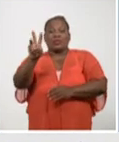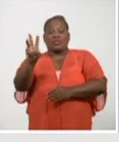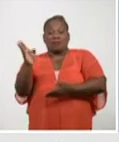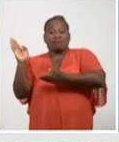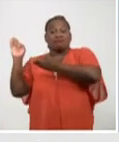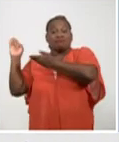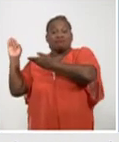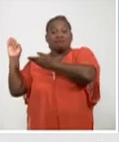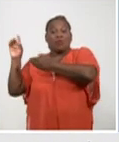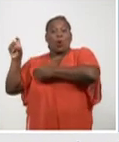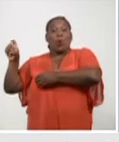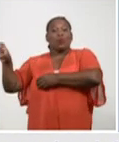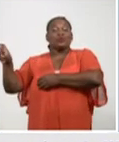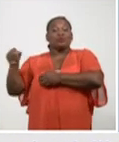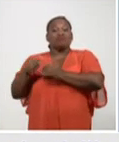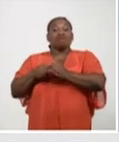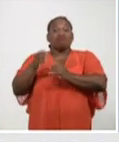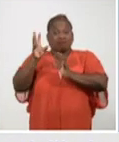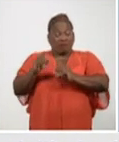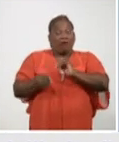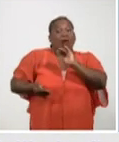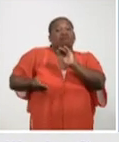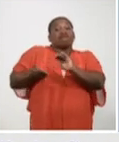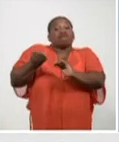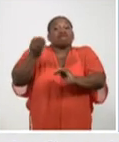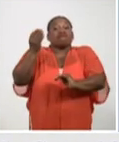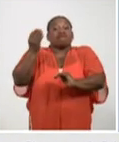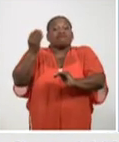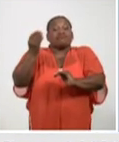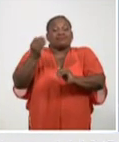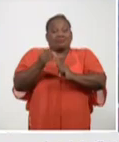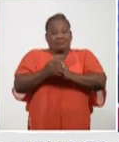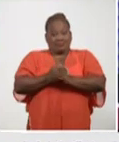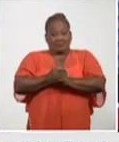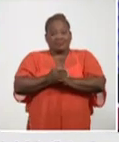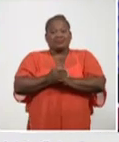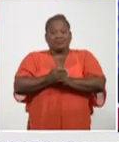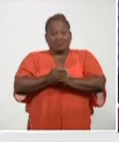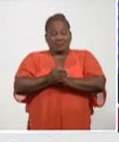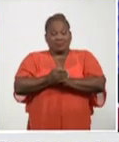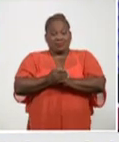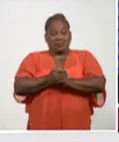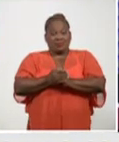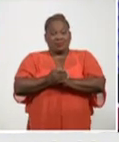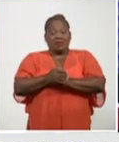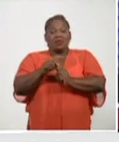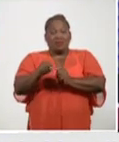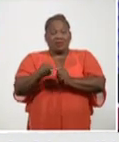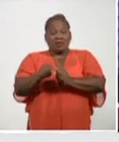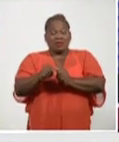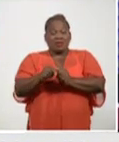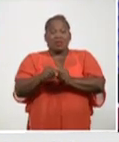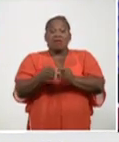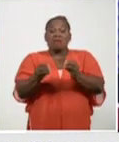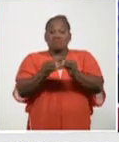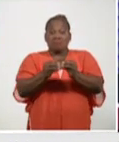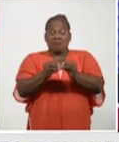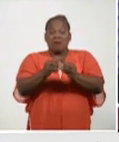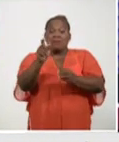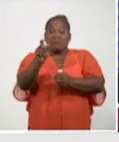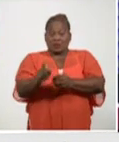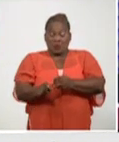cifra muy elevada que se corresponde con el número de personas con